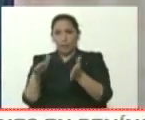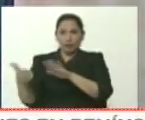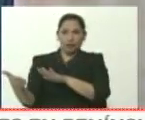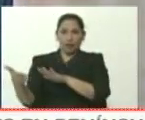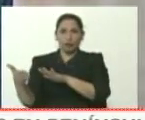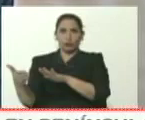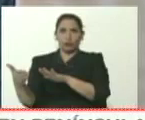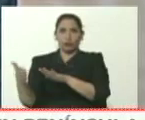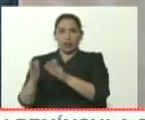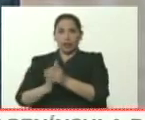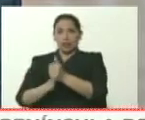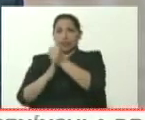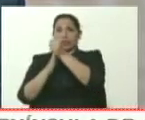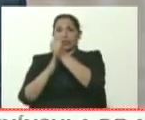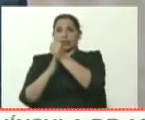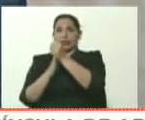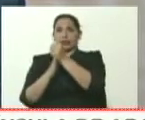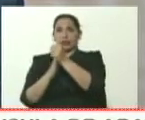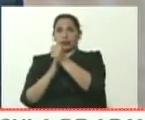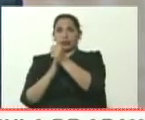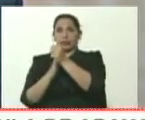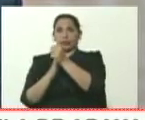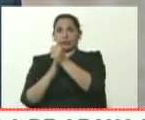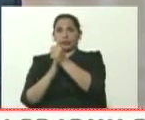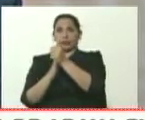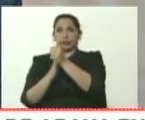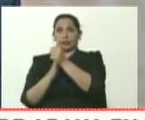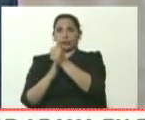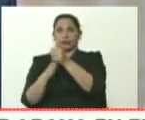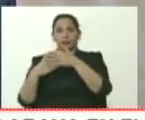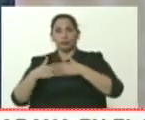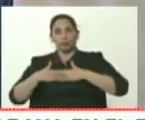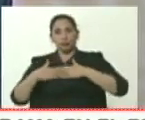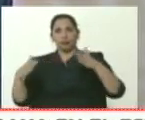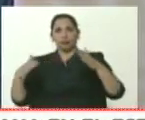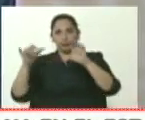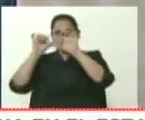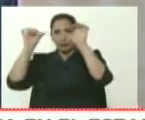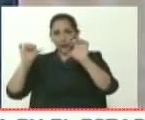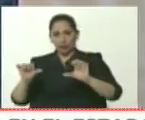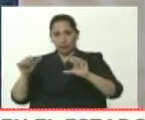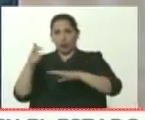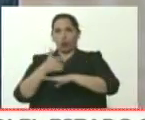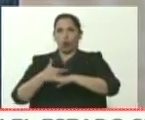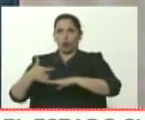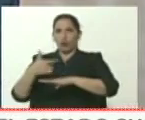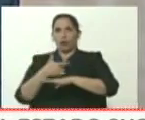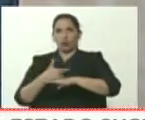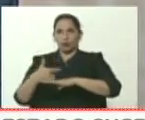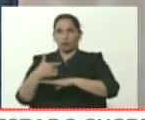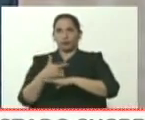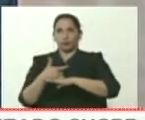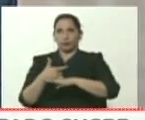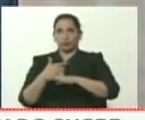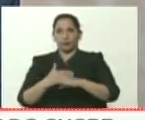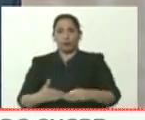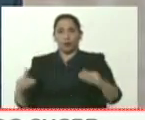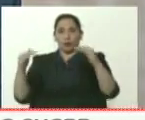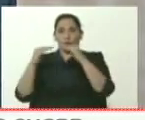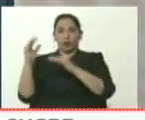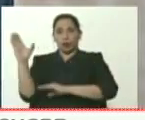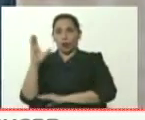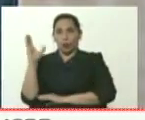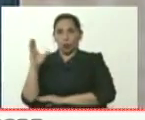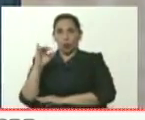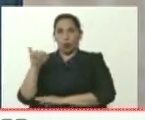aquel líder que despuntaba para garantizar un sistema de gobierno de igualdad en Colombia,